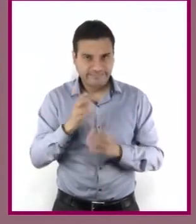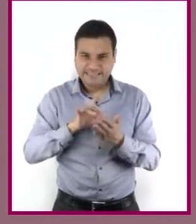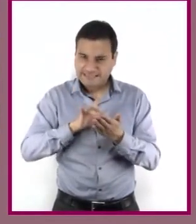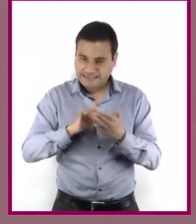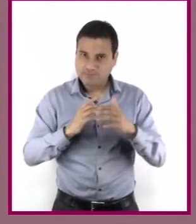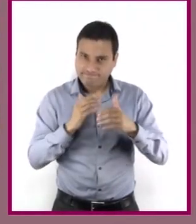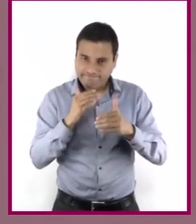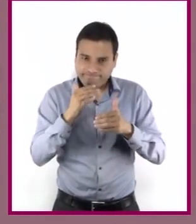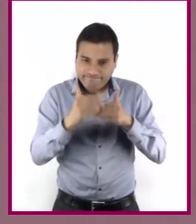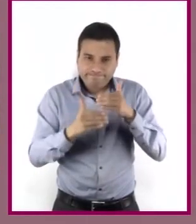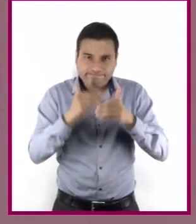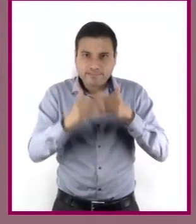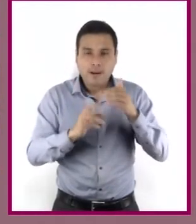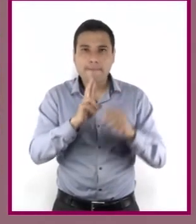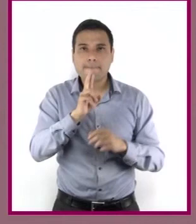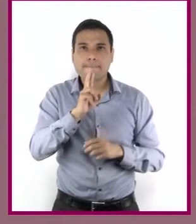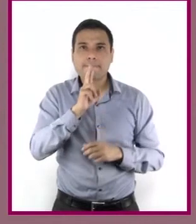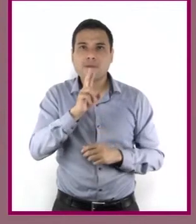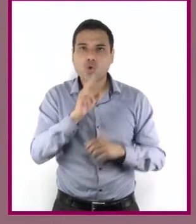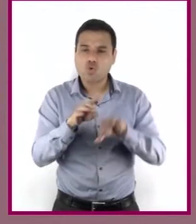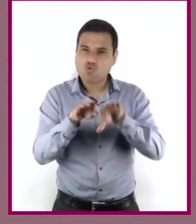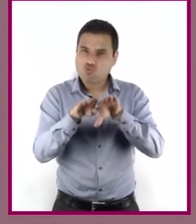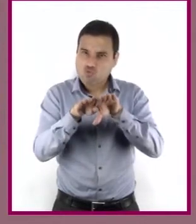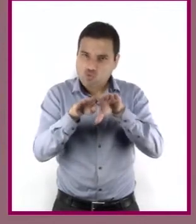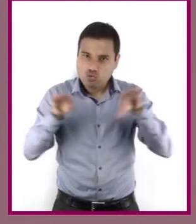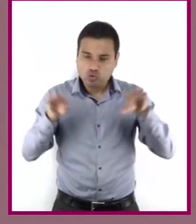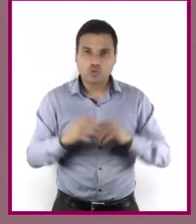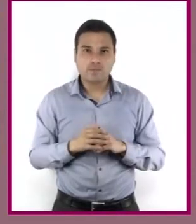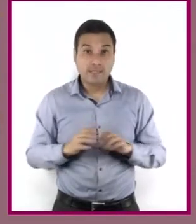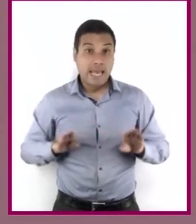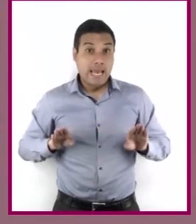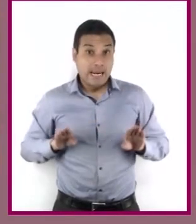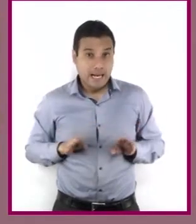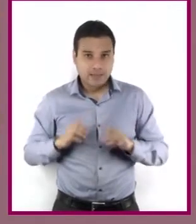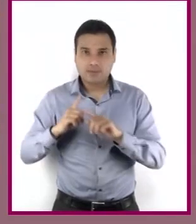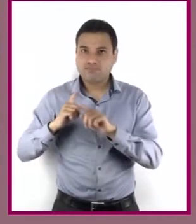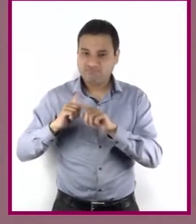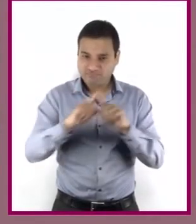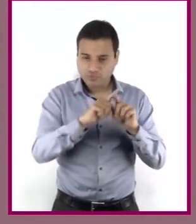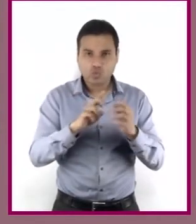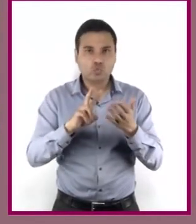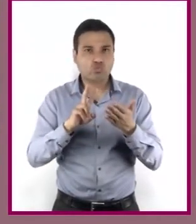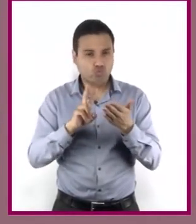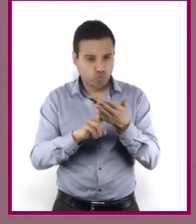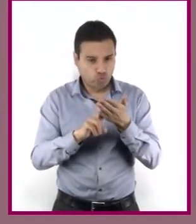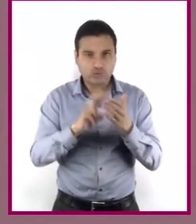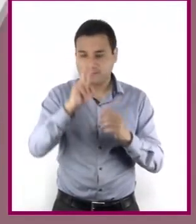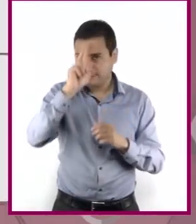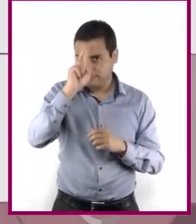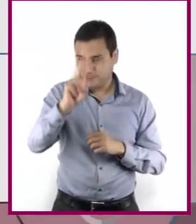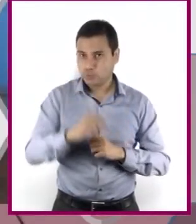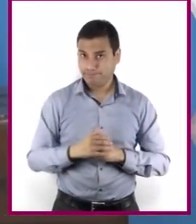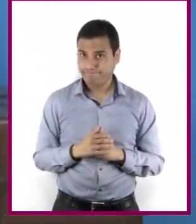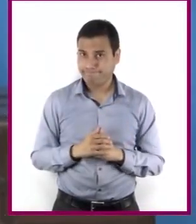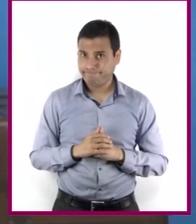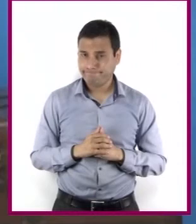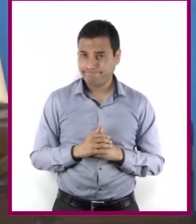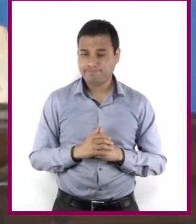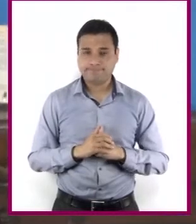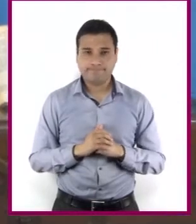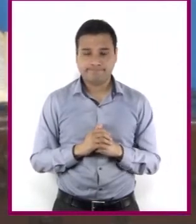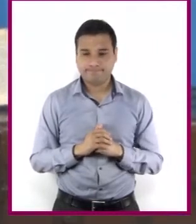una sociedad más equitativa, reconocer la diversidad y el respeto a los derechos de todos.